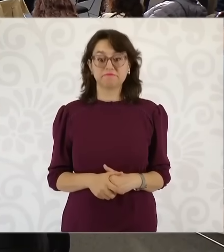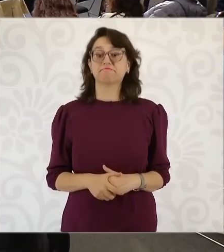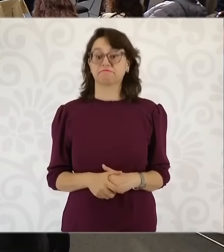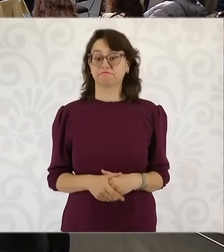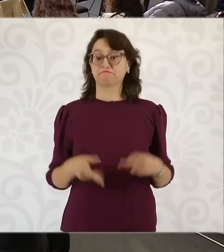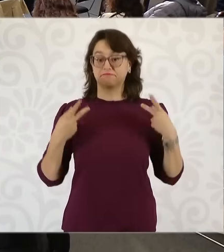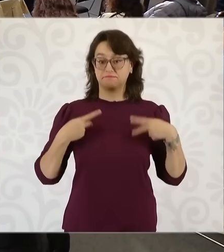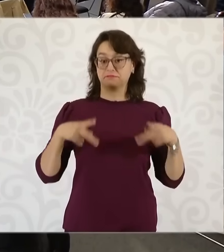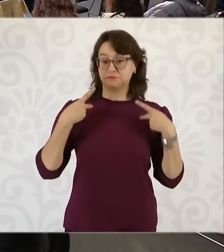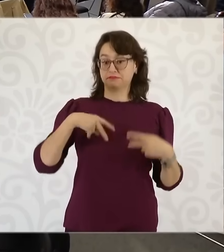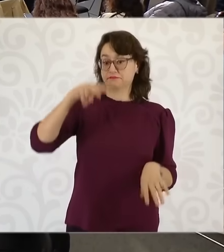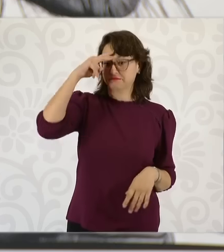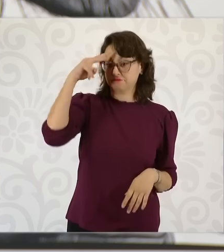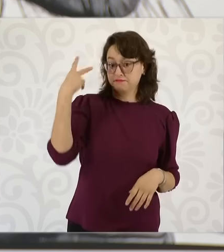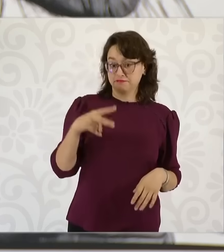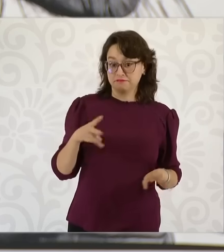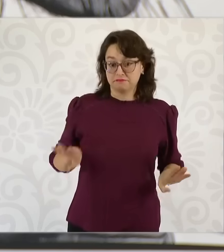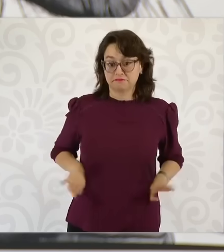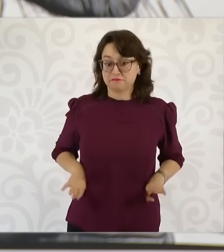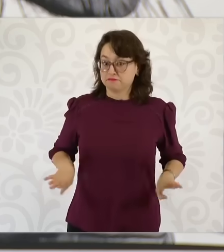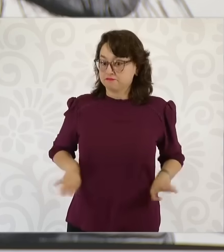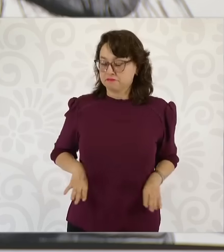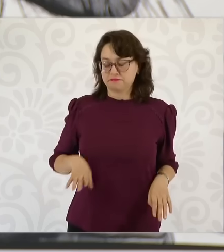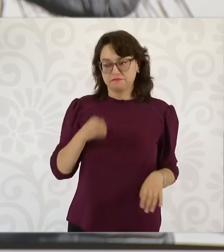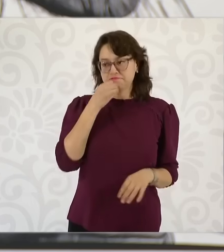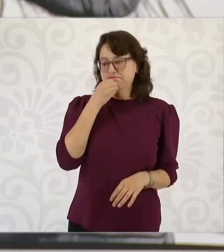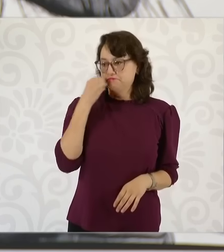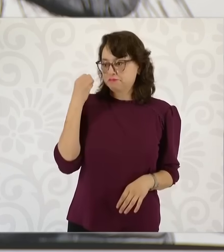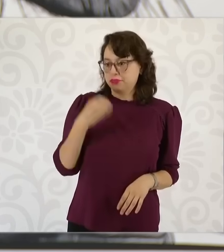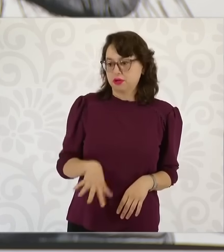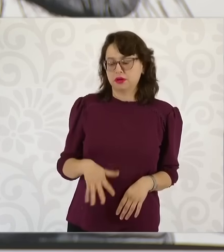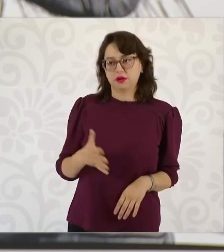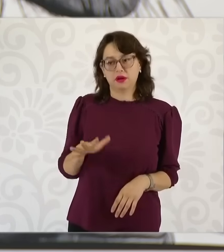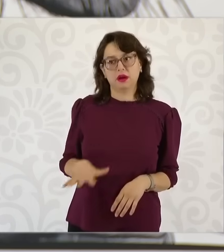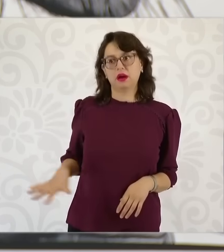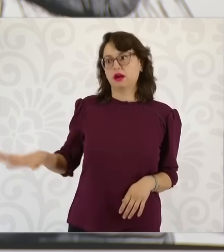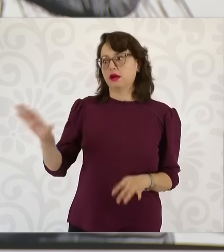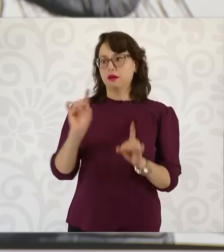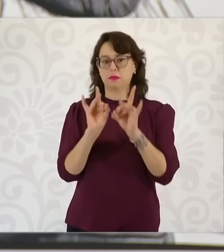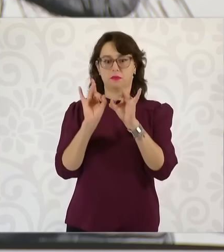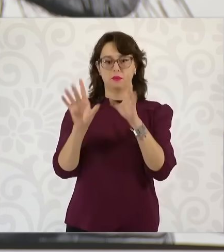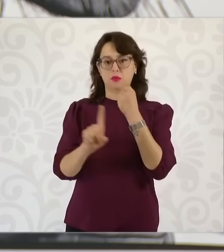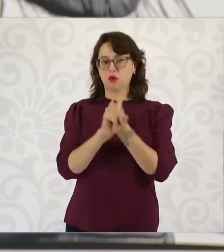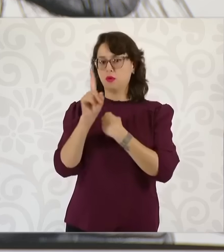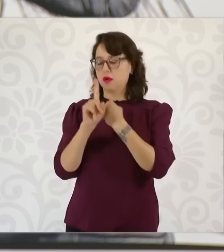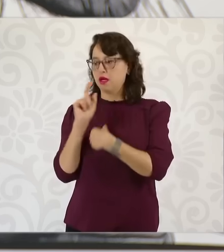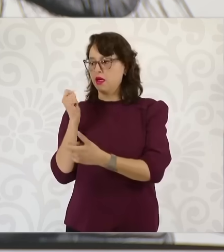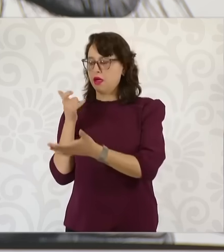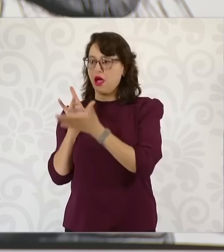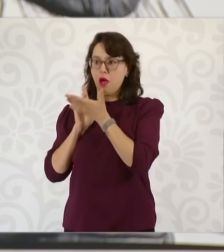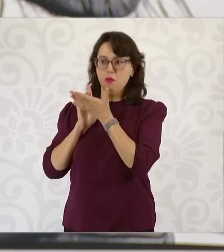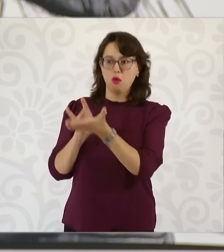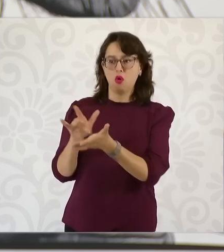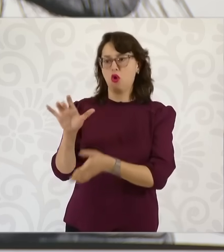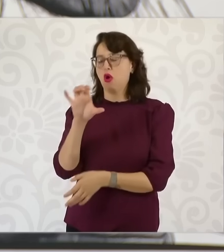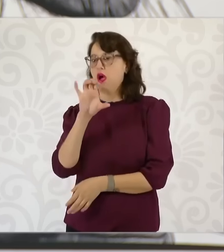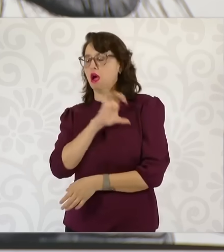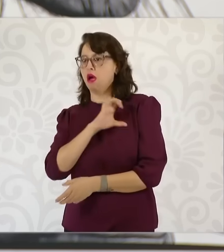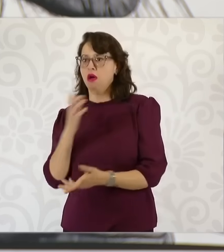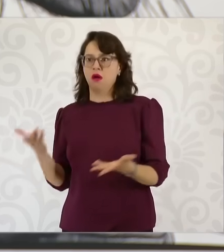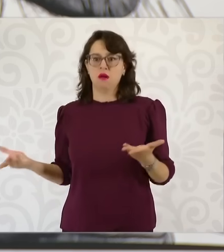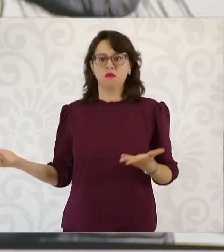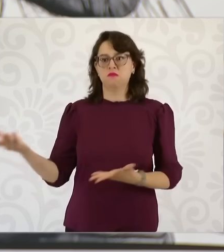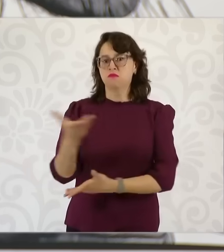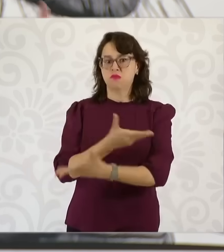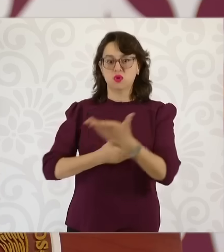México. Frente a una situación adversa siempre hay apoyo, cariño. En